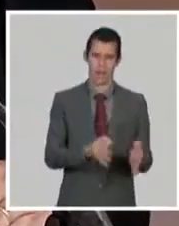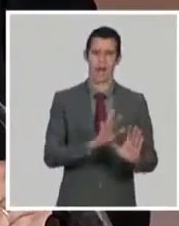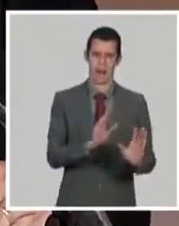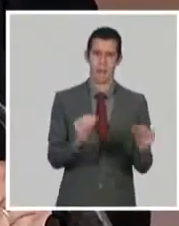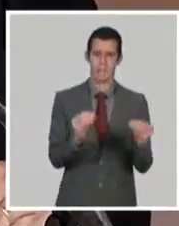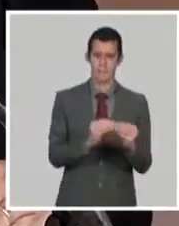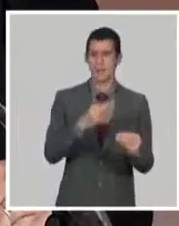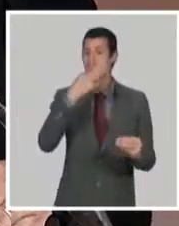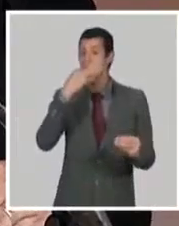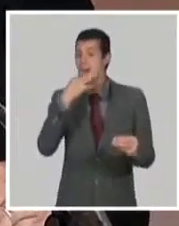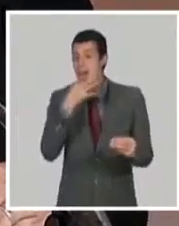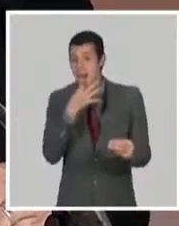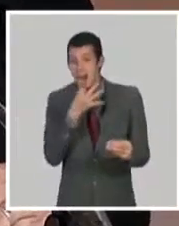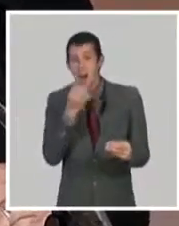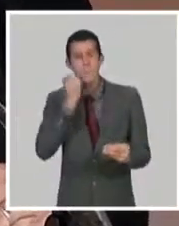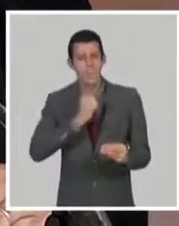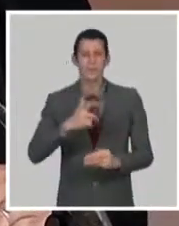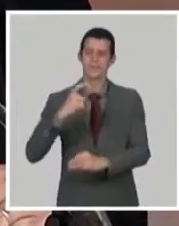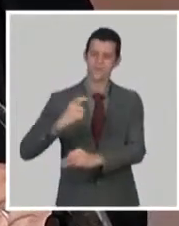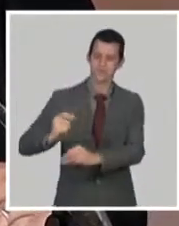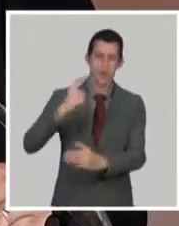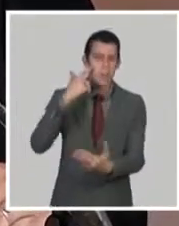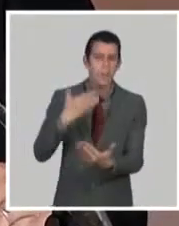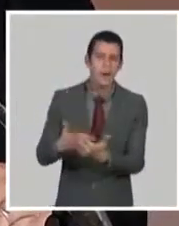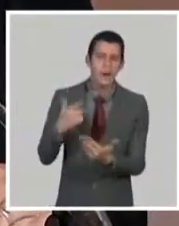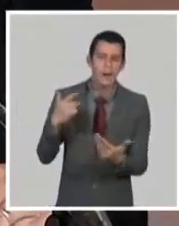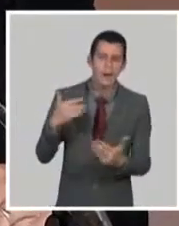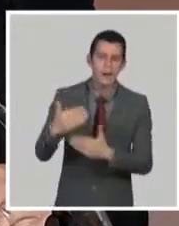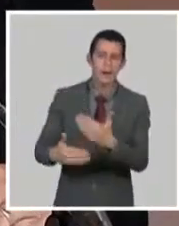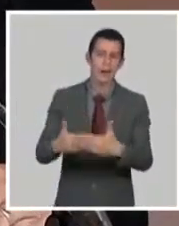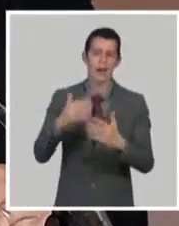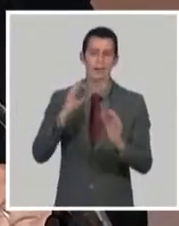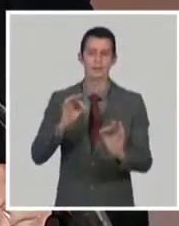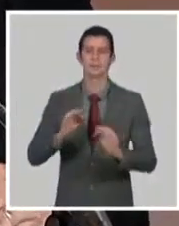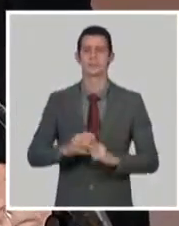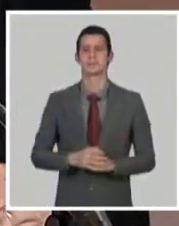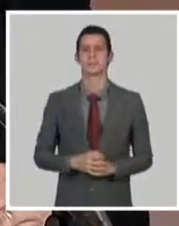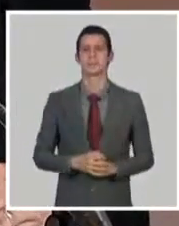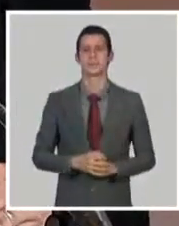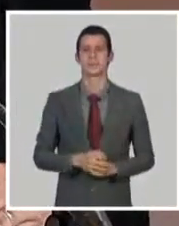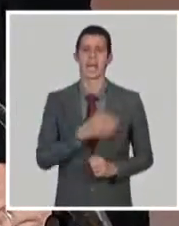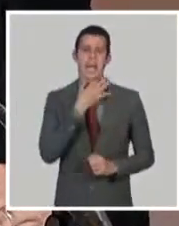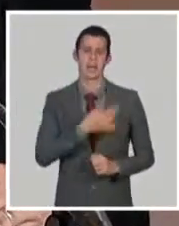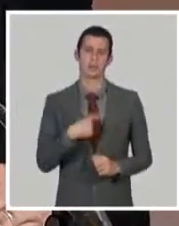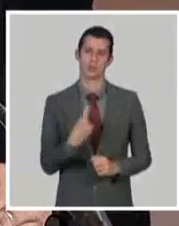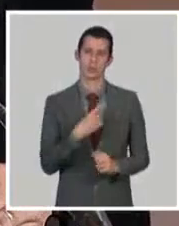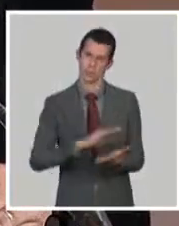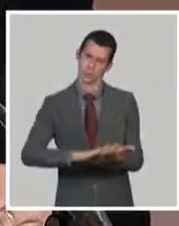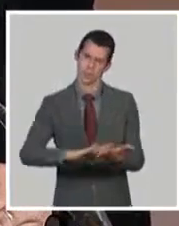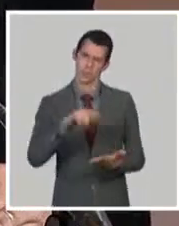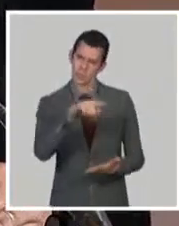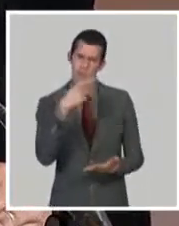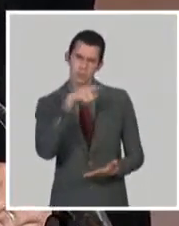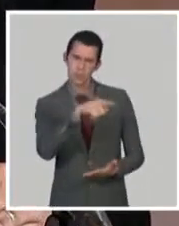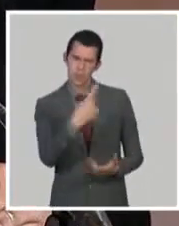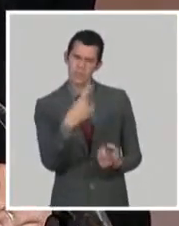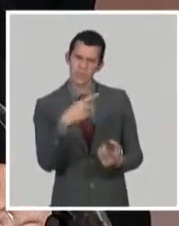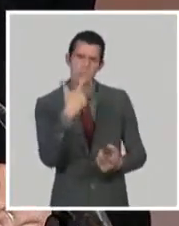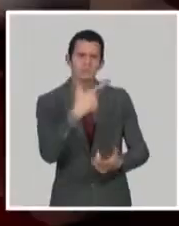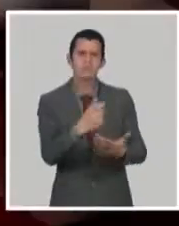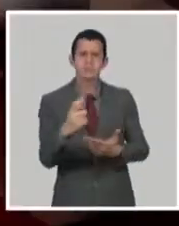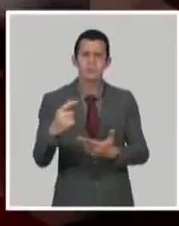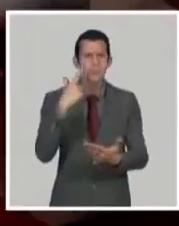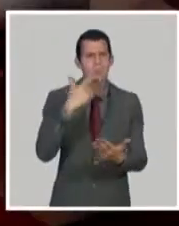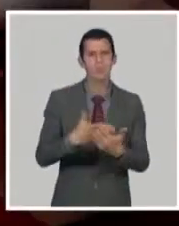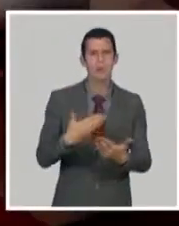Médicas, la Asociación de Combatientes, los laboratorios que tiene, los centros que tiene, las empresas que tiene